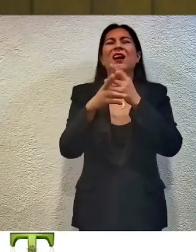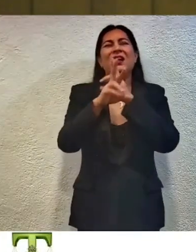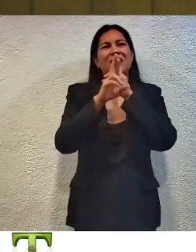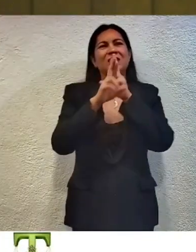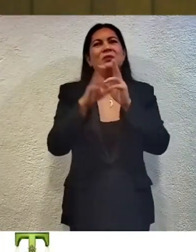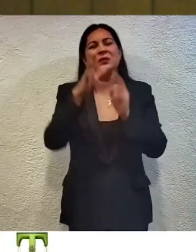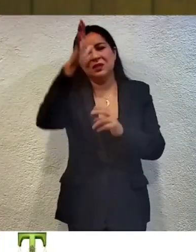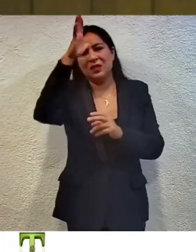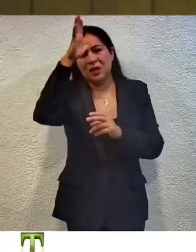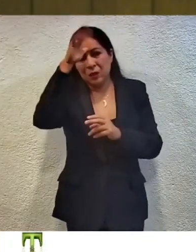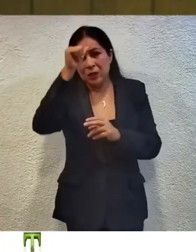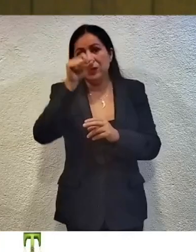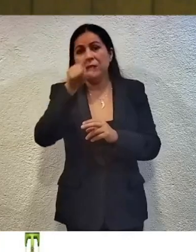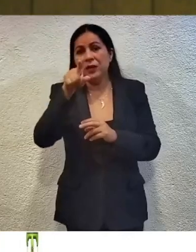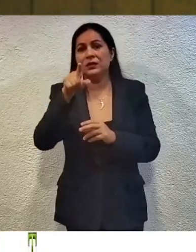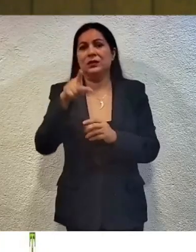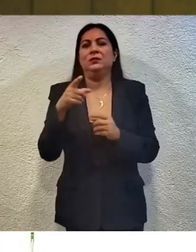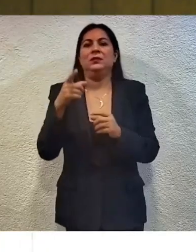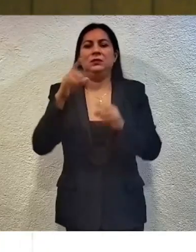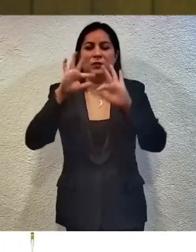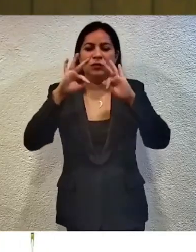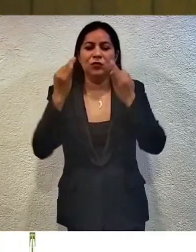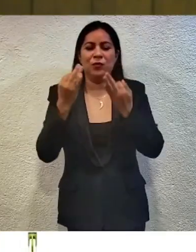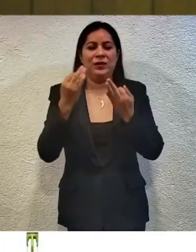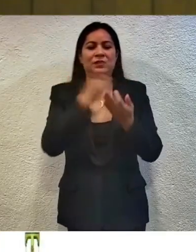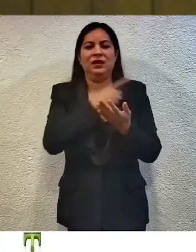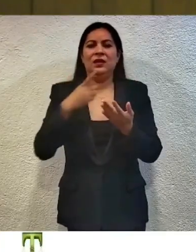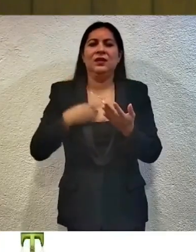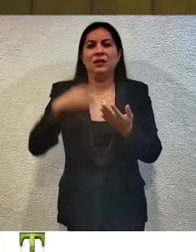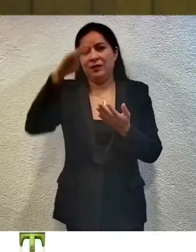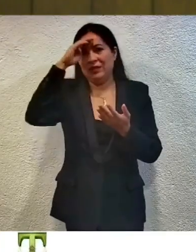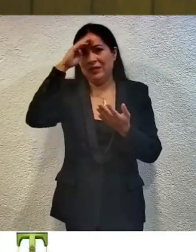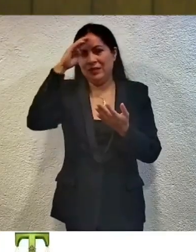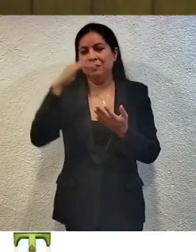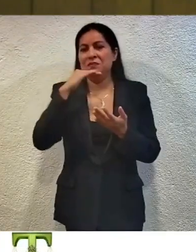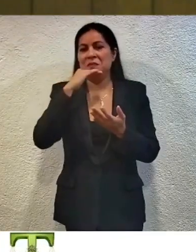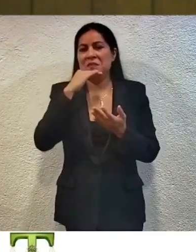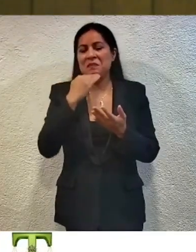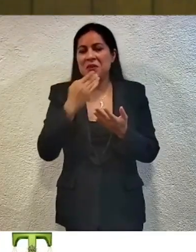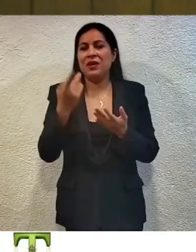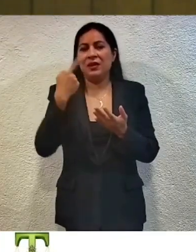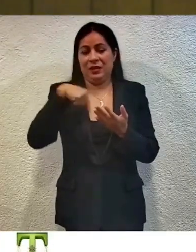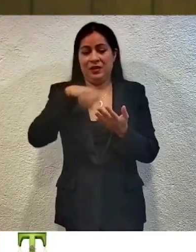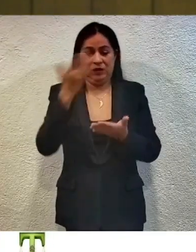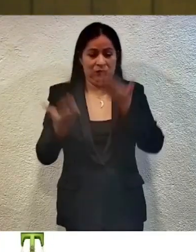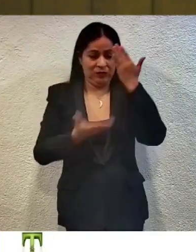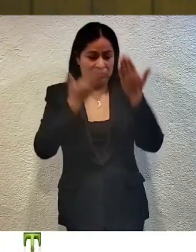adecuada, por lo que dichas directrices serán tomadas en cuenta en este estudio.